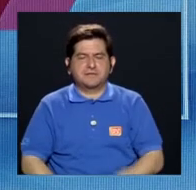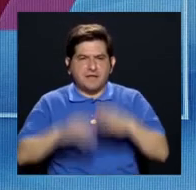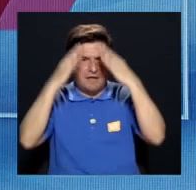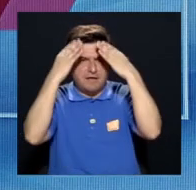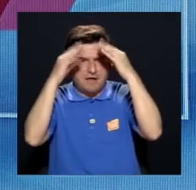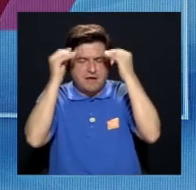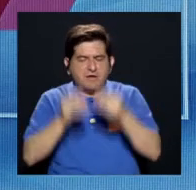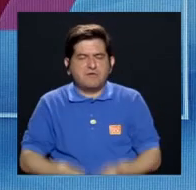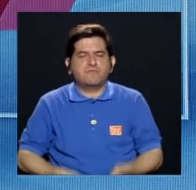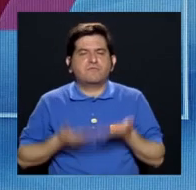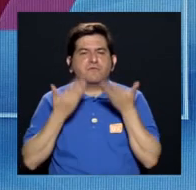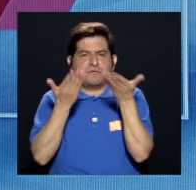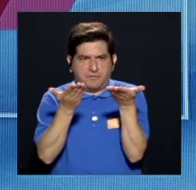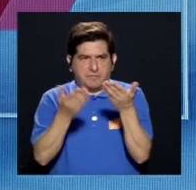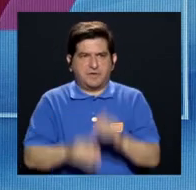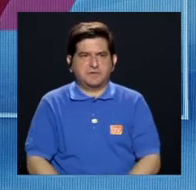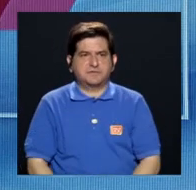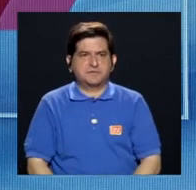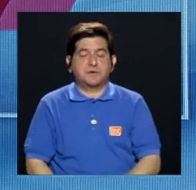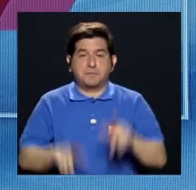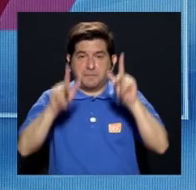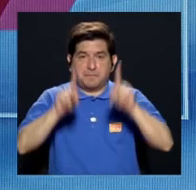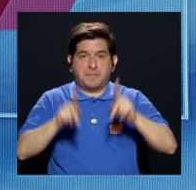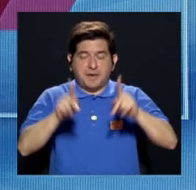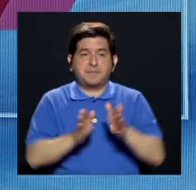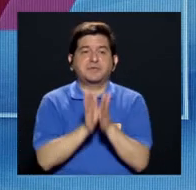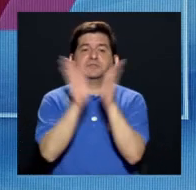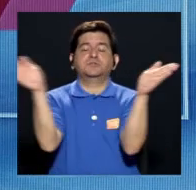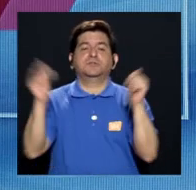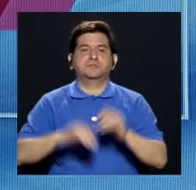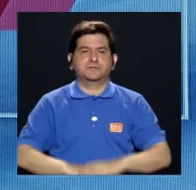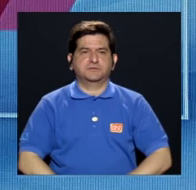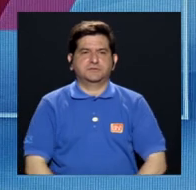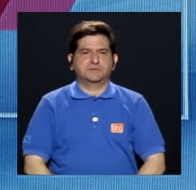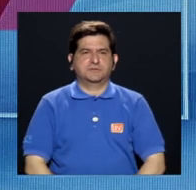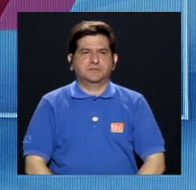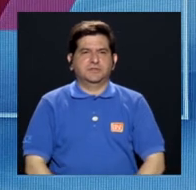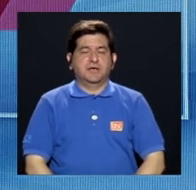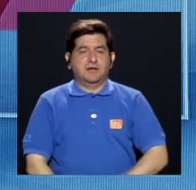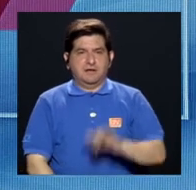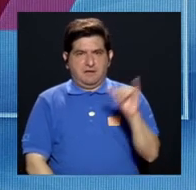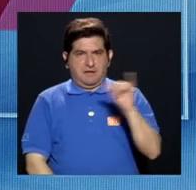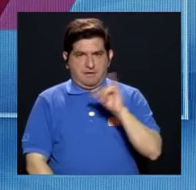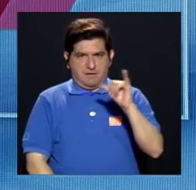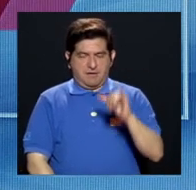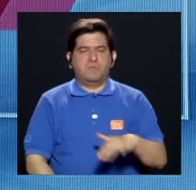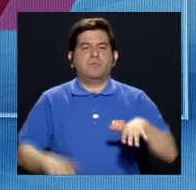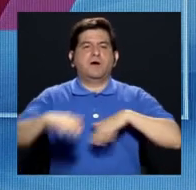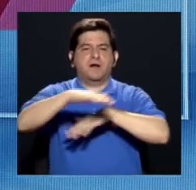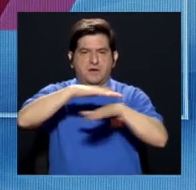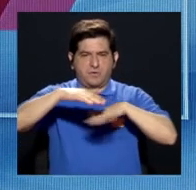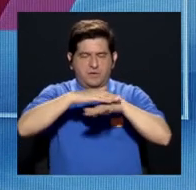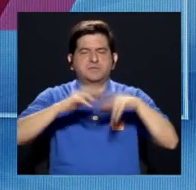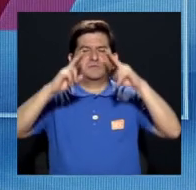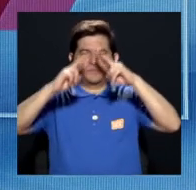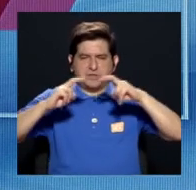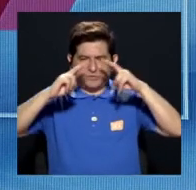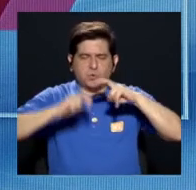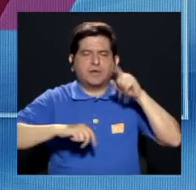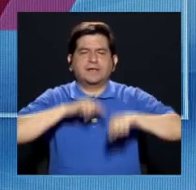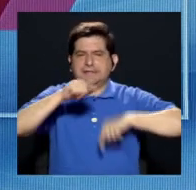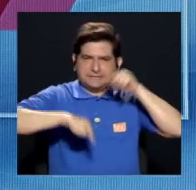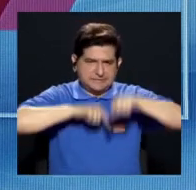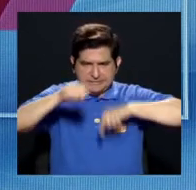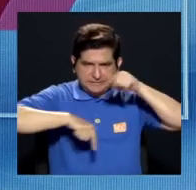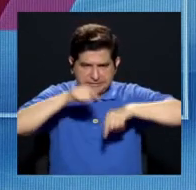de información para el público en general. Son también espacios para el análisis